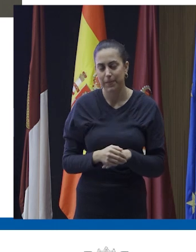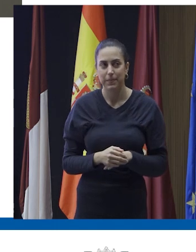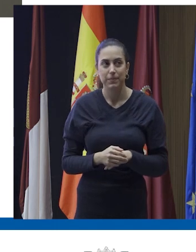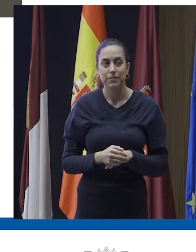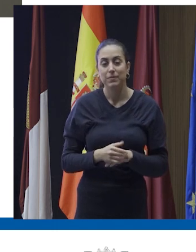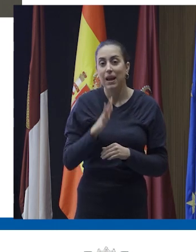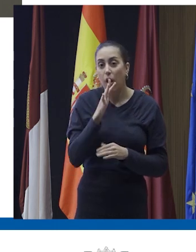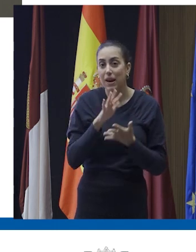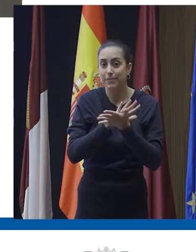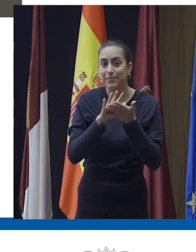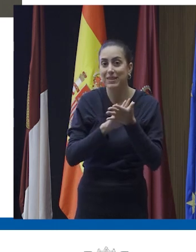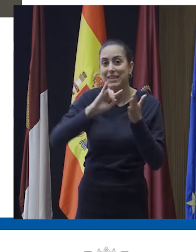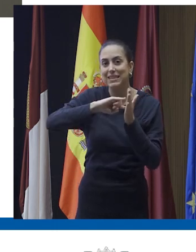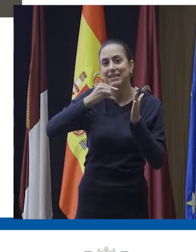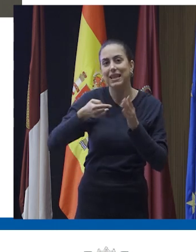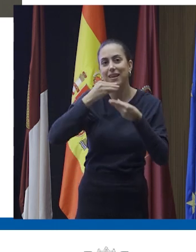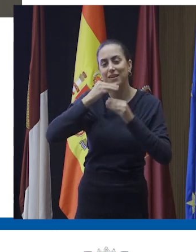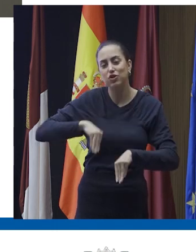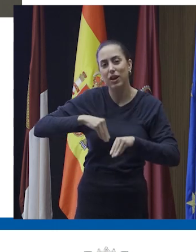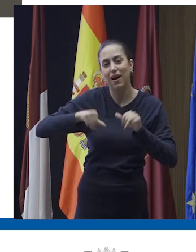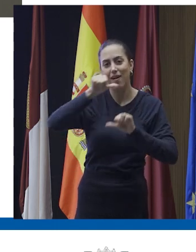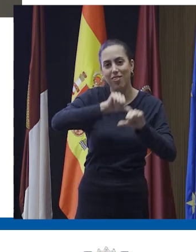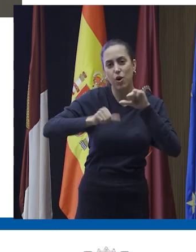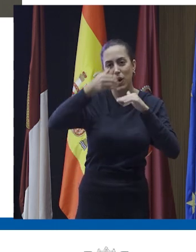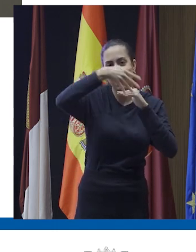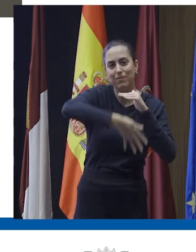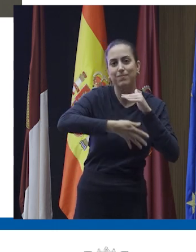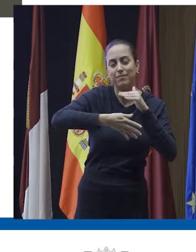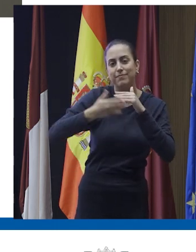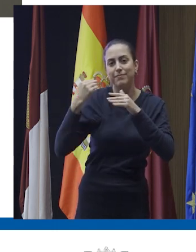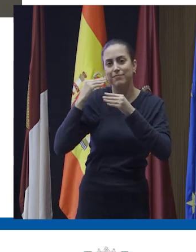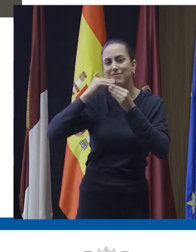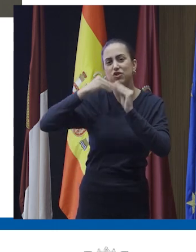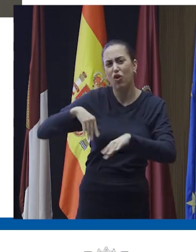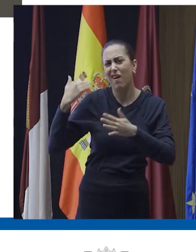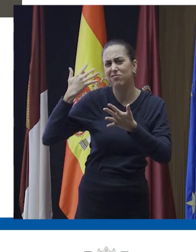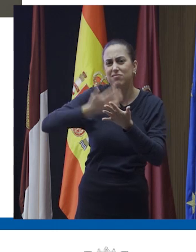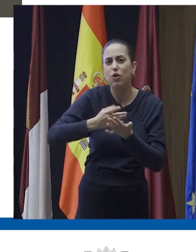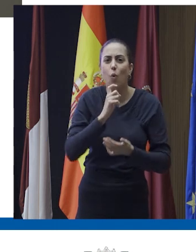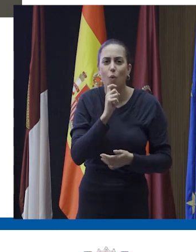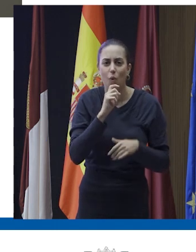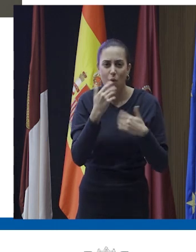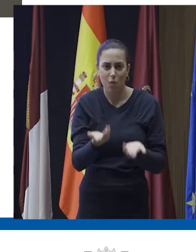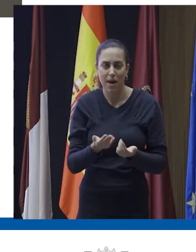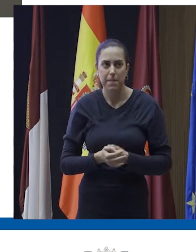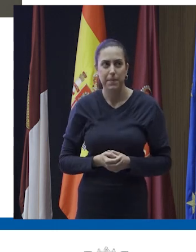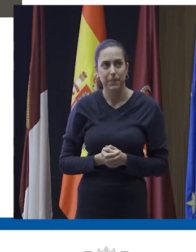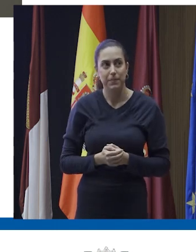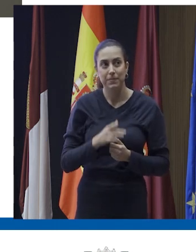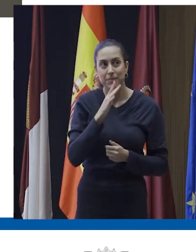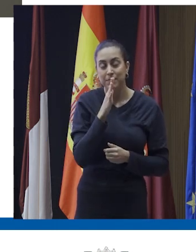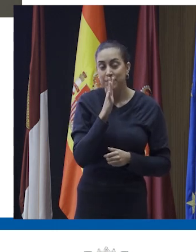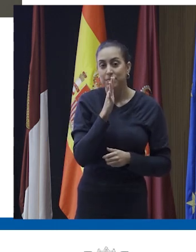ahora de la técnica histórica de la cirugía de catarata, del procedimiento quirúrgico como tal. Entonces, pues vamos a pasar,